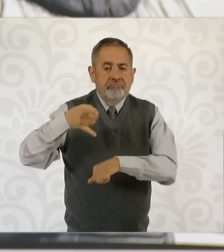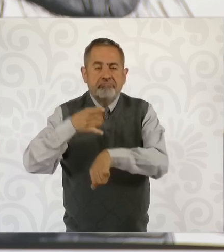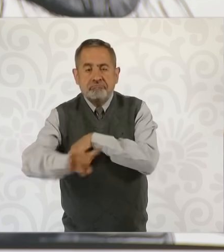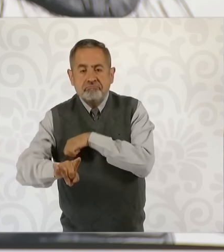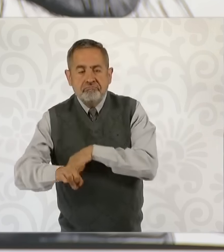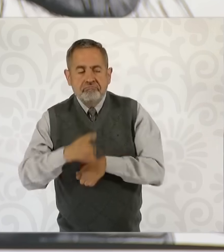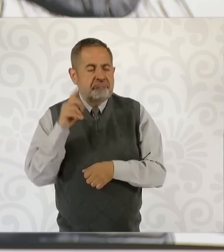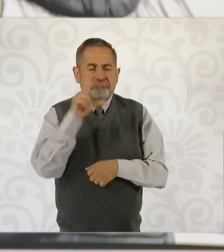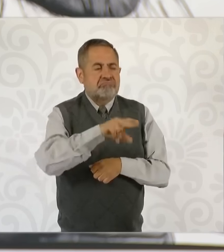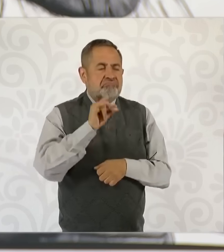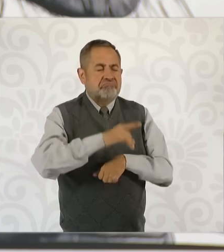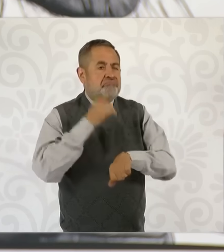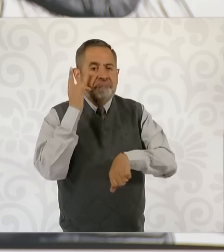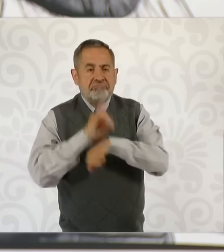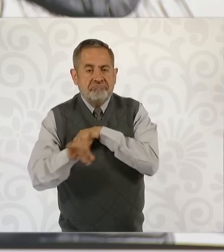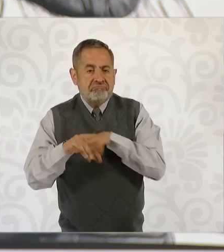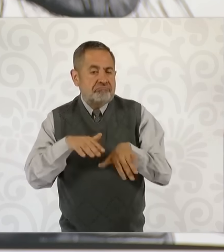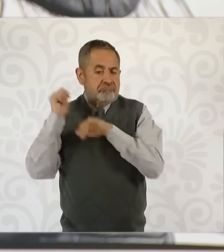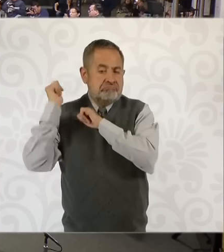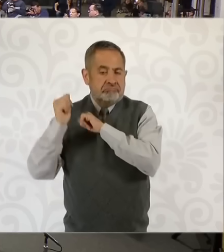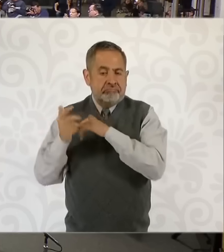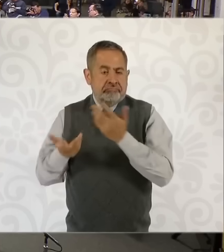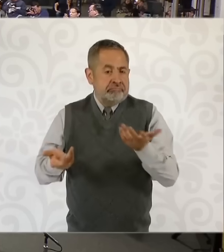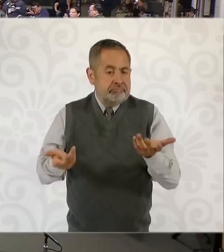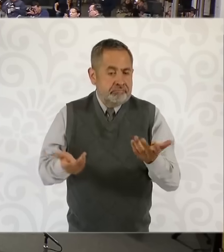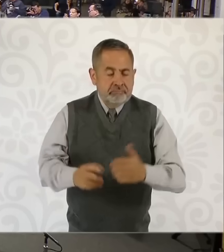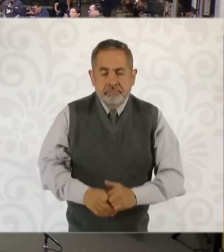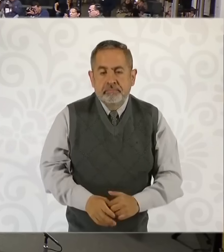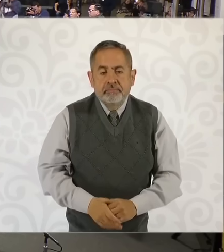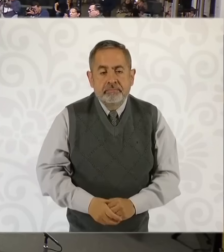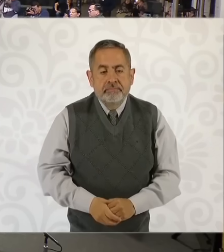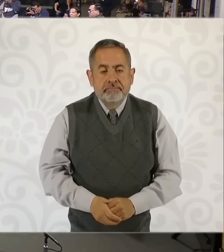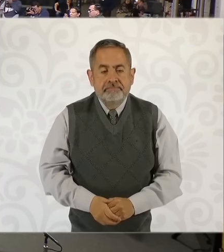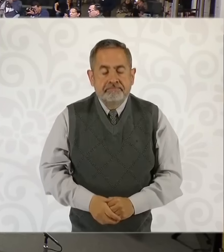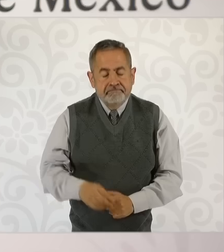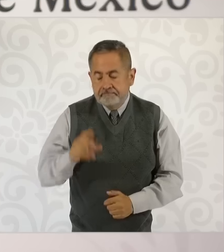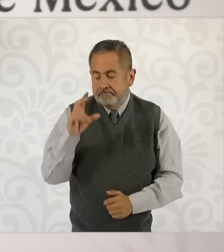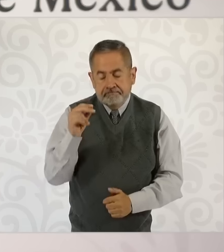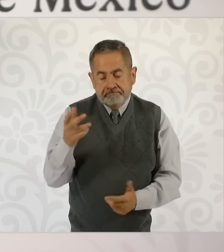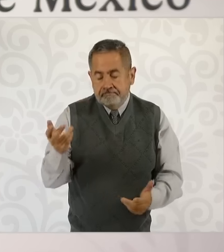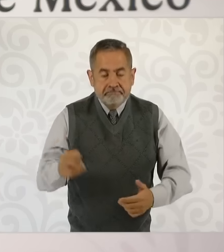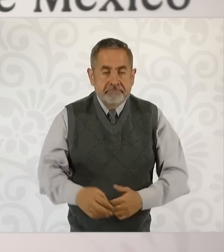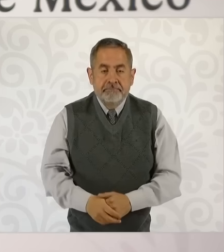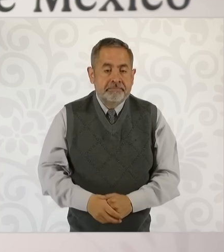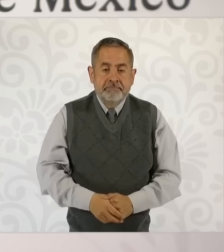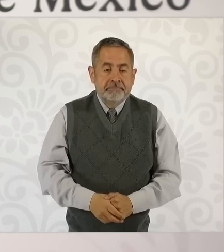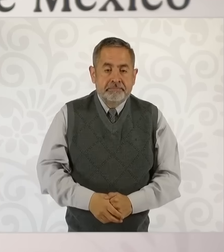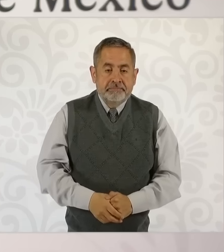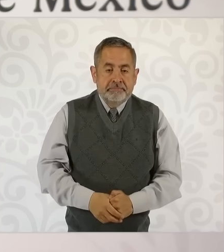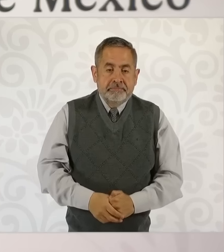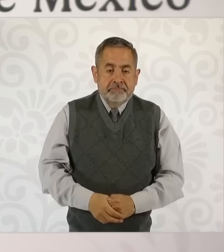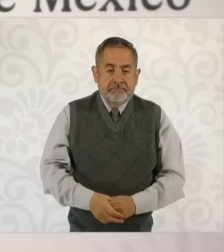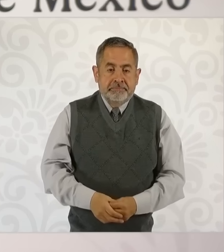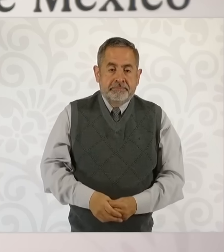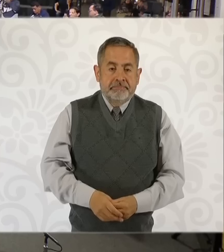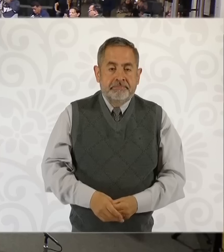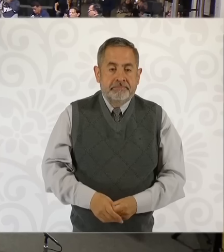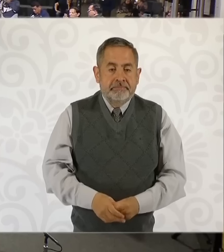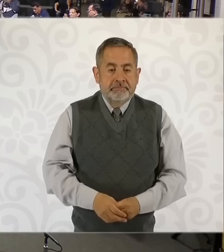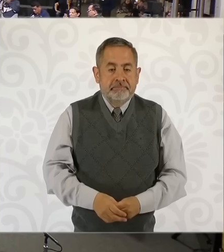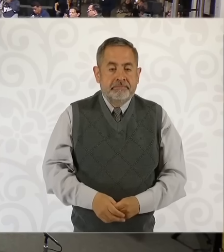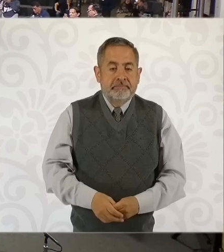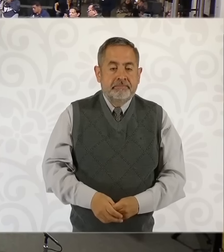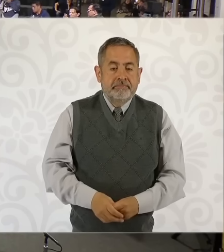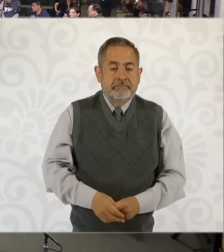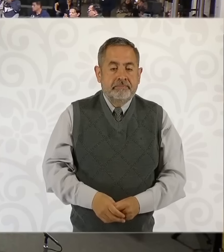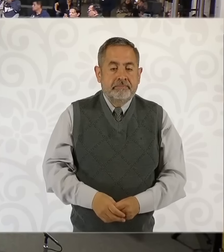que no iban a venir. ¿No argumentaron nada porque no asistieron? No. ¿Cuántas veces han cancelado ellos o han tratado